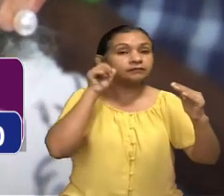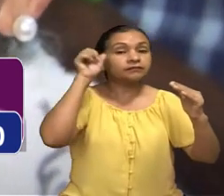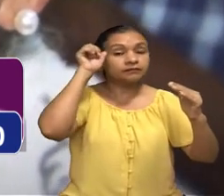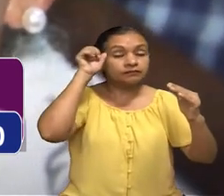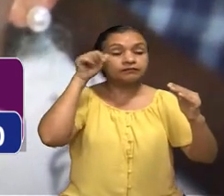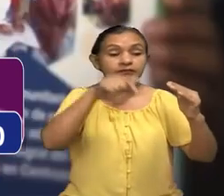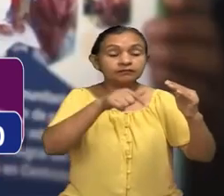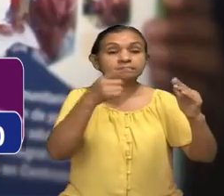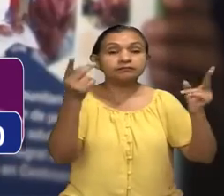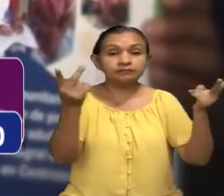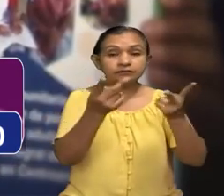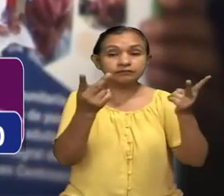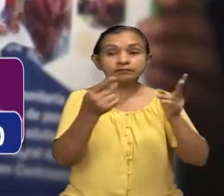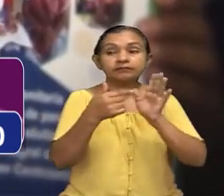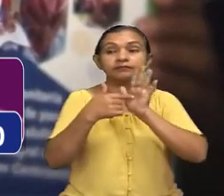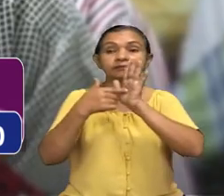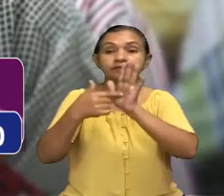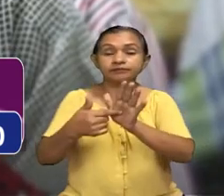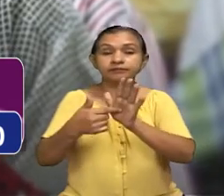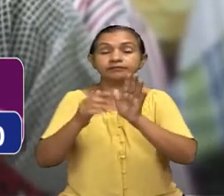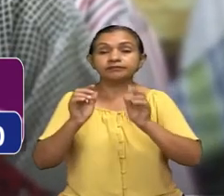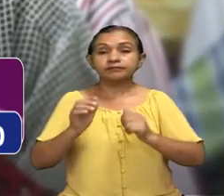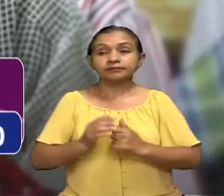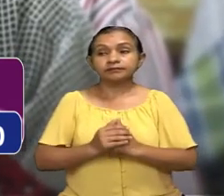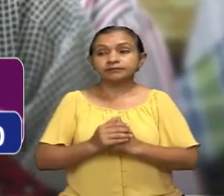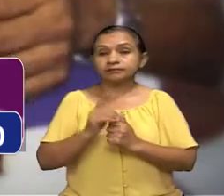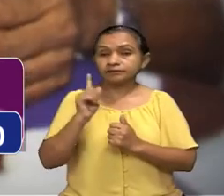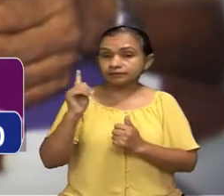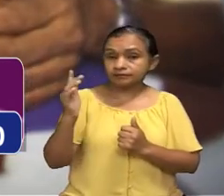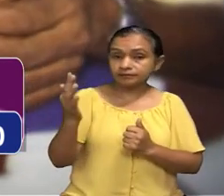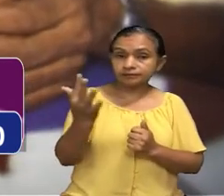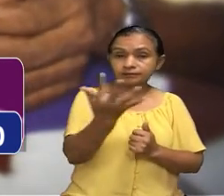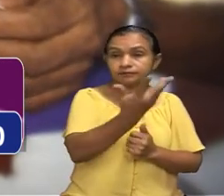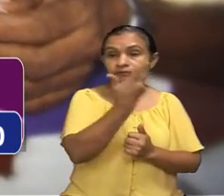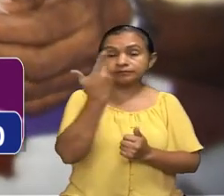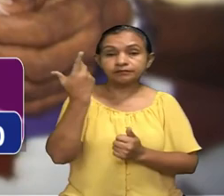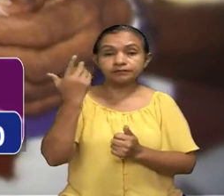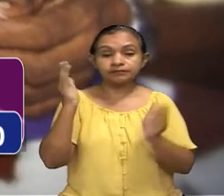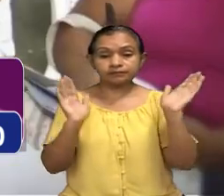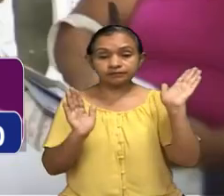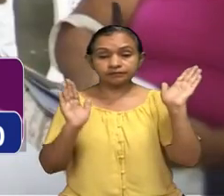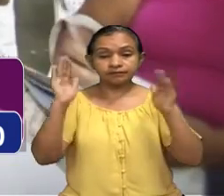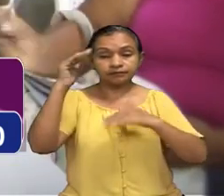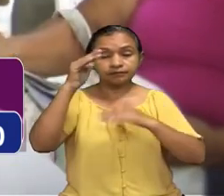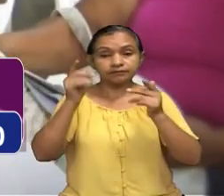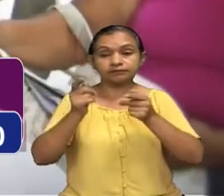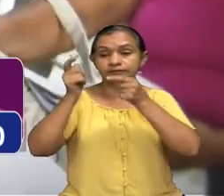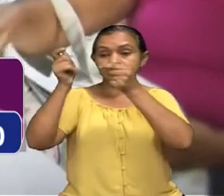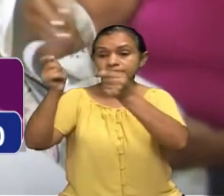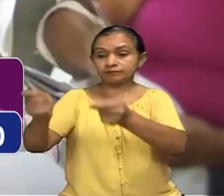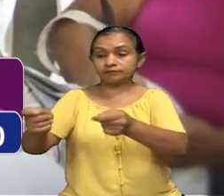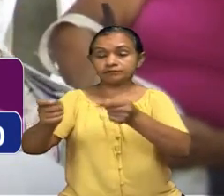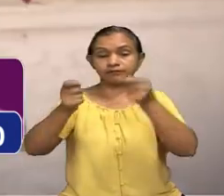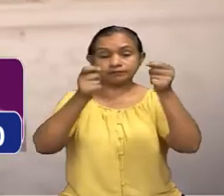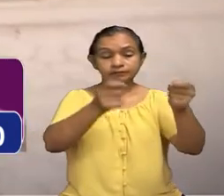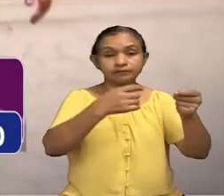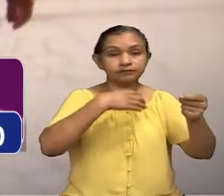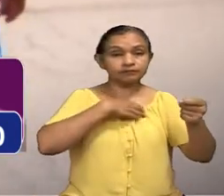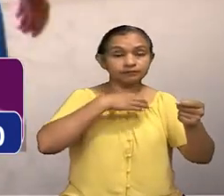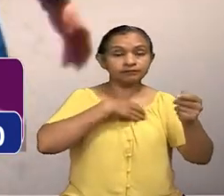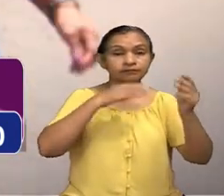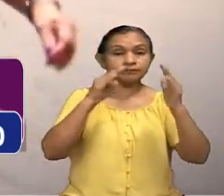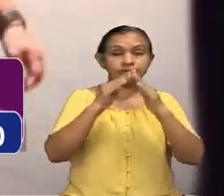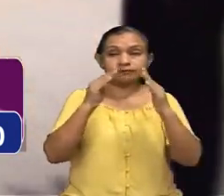¿Ah? Okay. Por ejemplo, todos los procesos de titulación. Se entregan títulos de propiedad